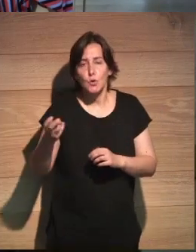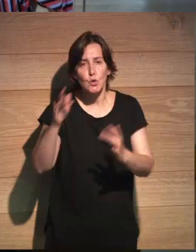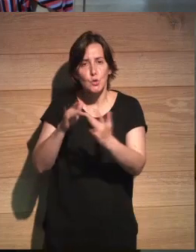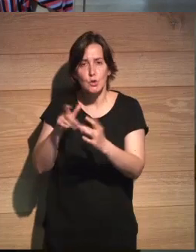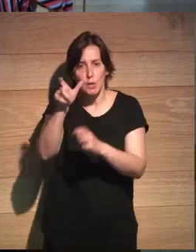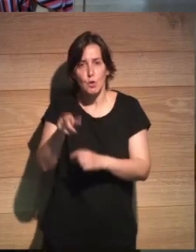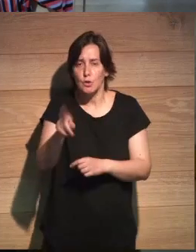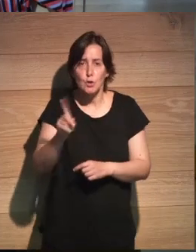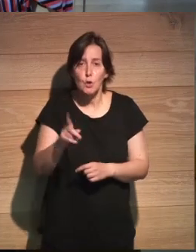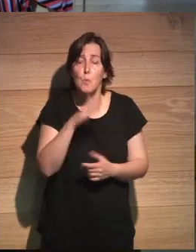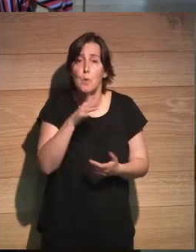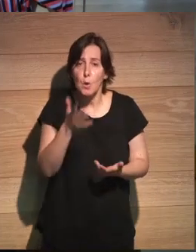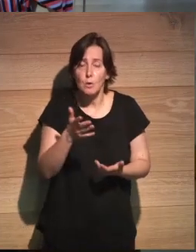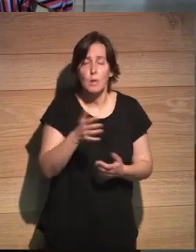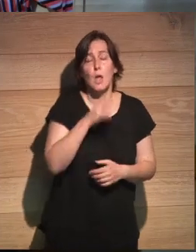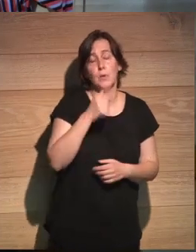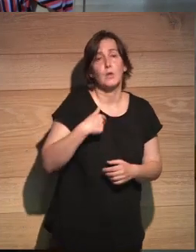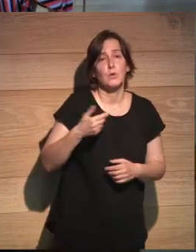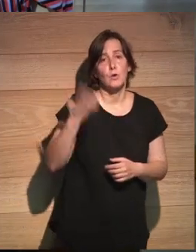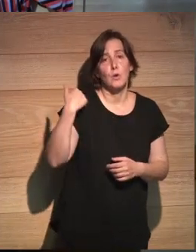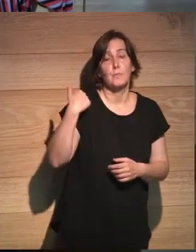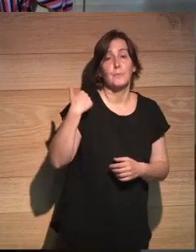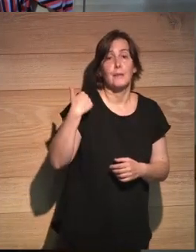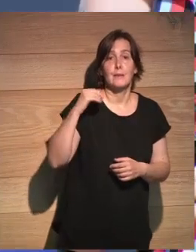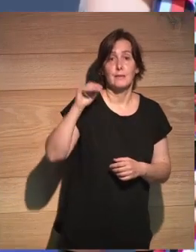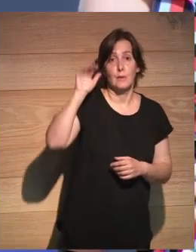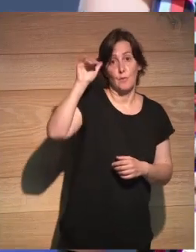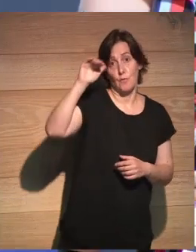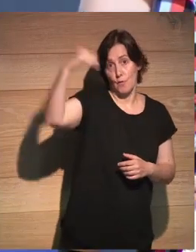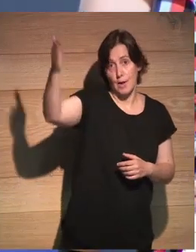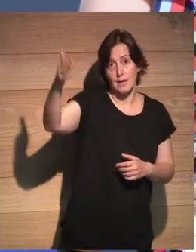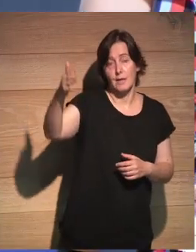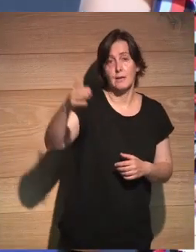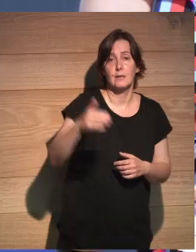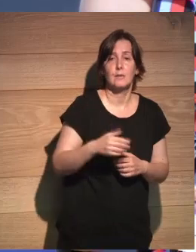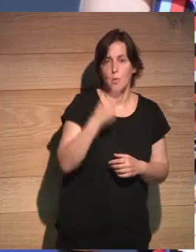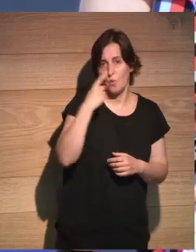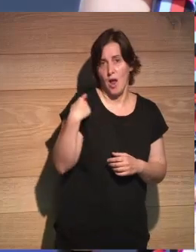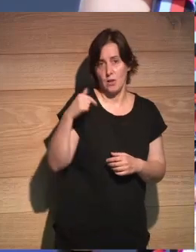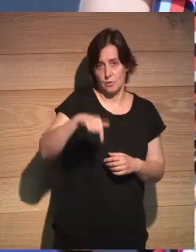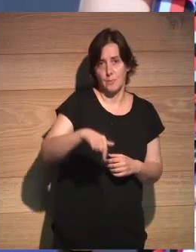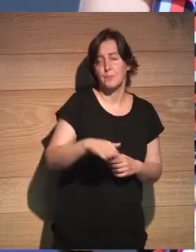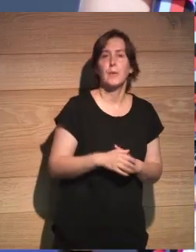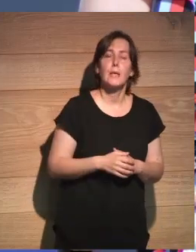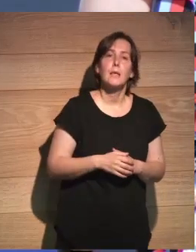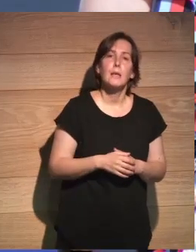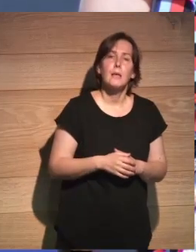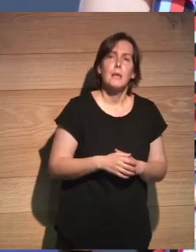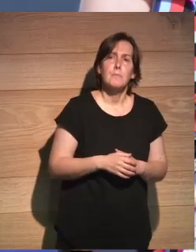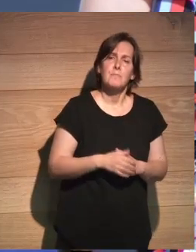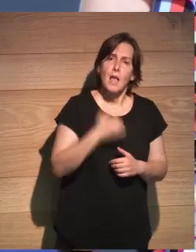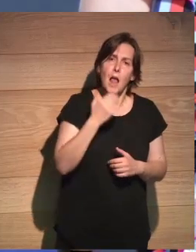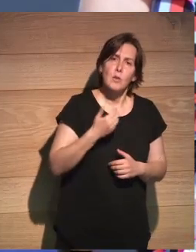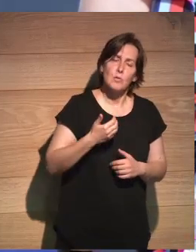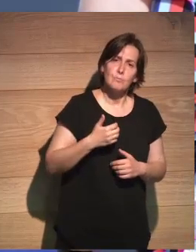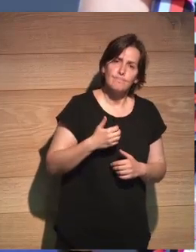he estado fuera muchos años, hace solo un año que regresé aquí, pero sí, uno de los grandes periódicos de este país, por ejemplo, a mí eso fue algo que me dolió y que de